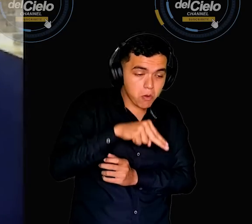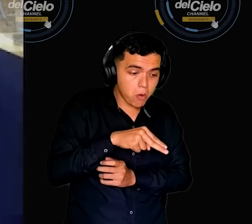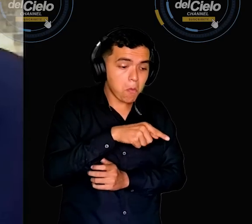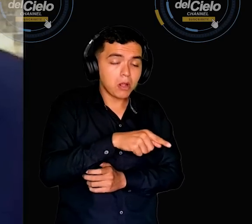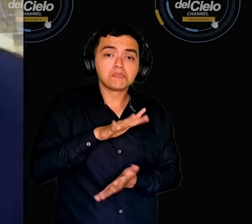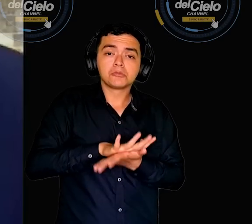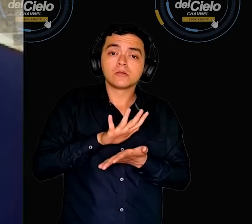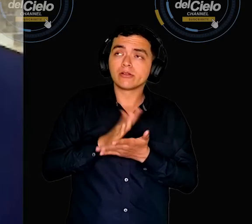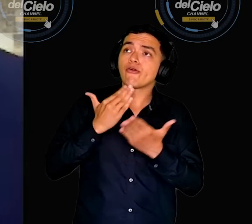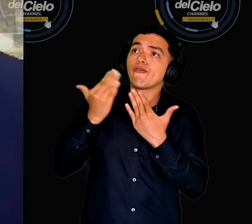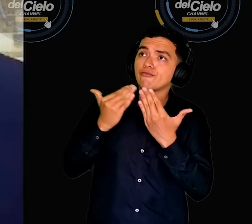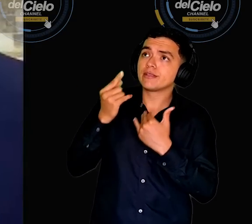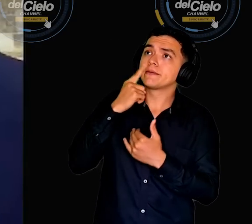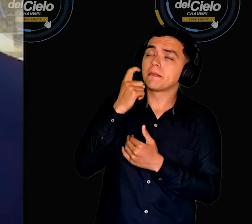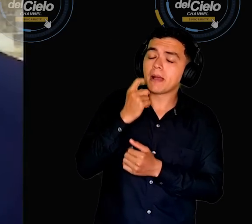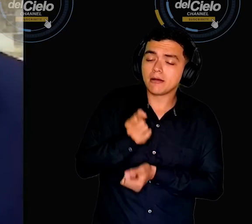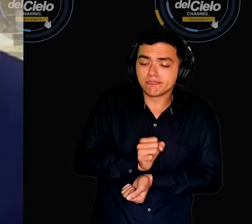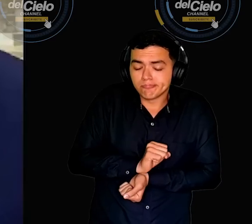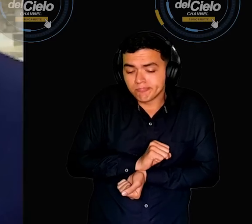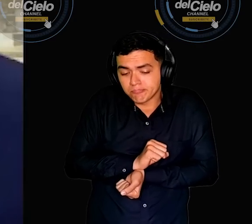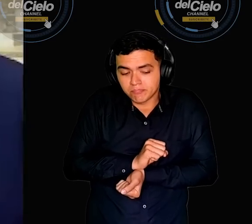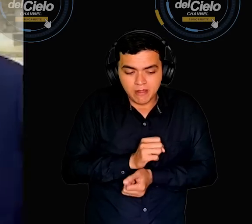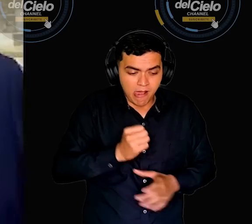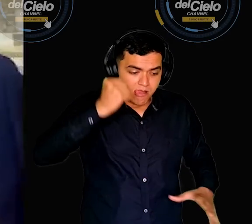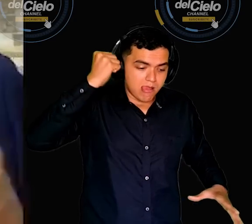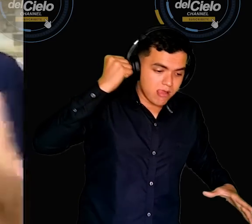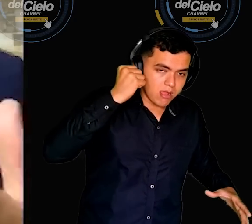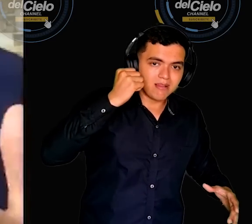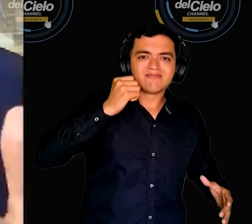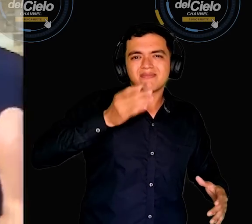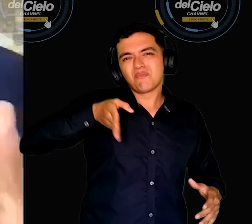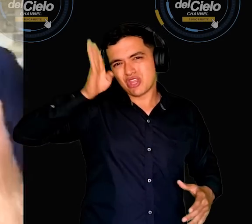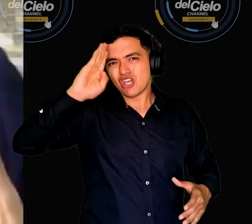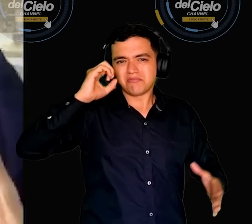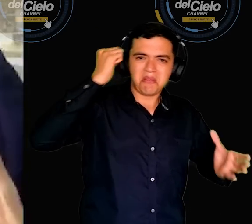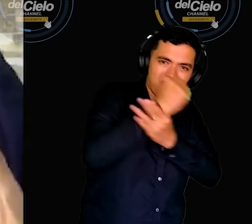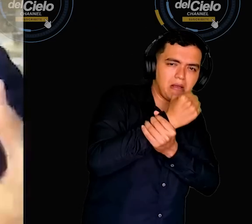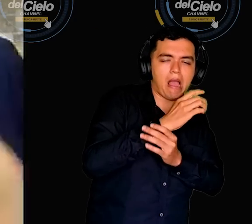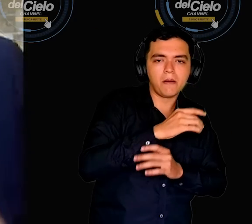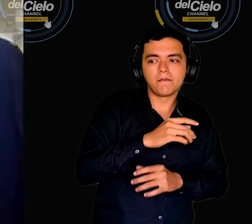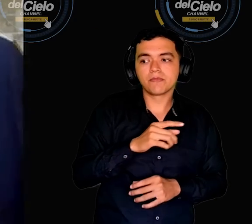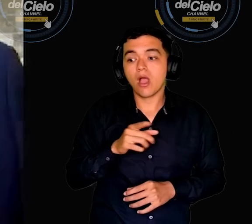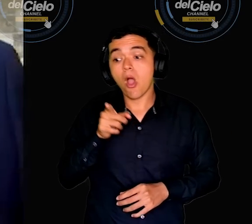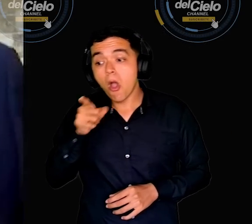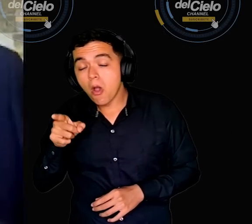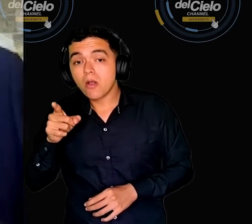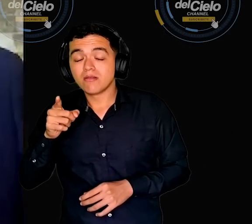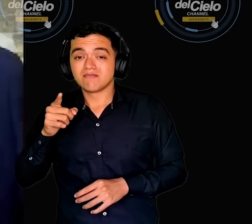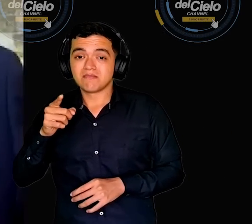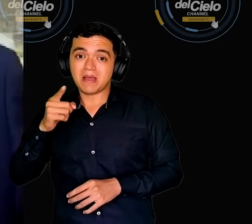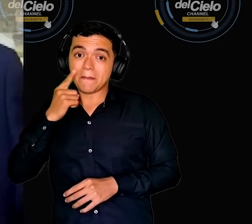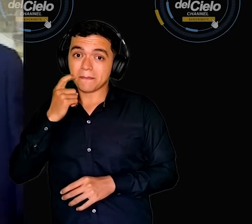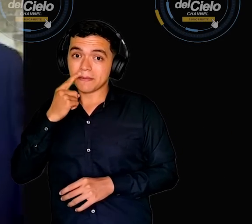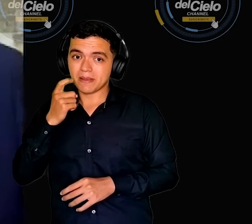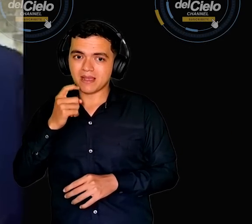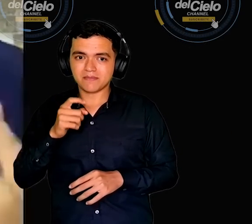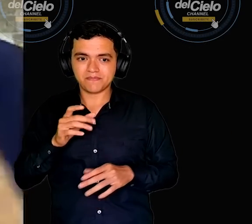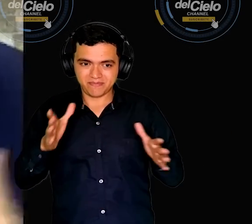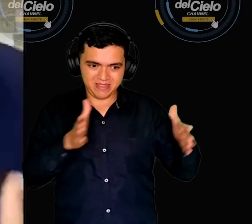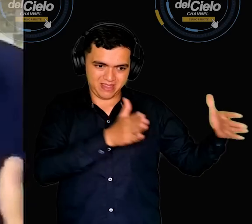vino. ¿Y por qué no? Porque nuestro padre Recab nos enseñó que no. Y ya estaba muerto.